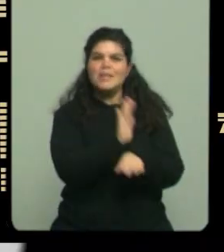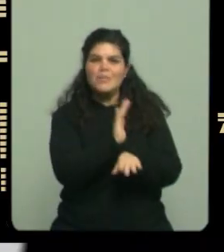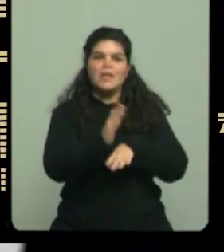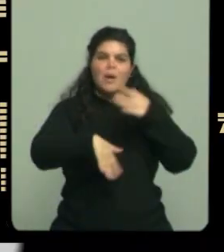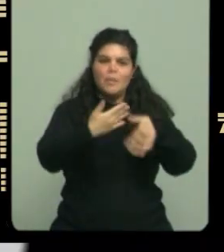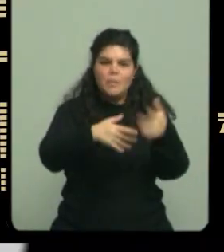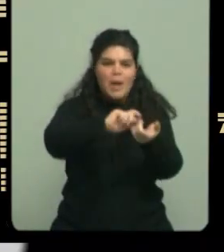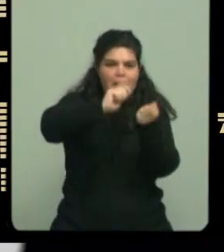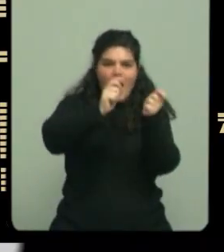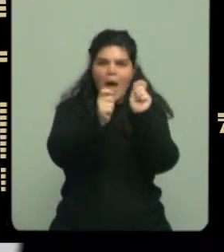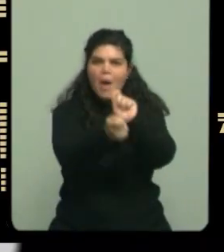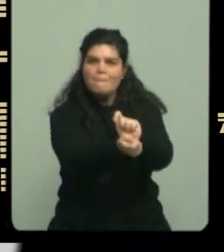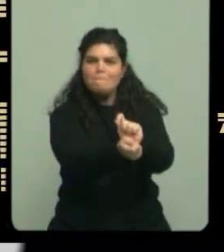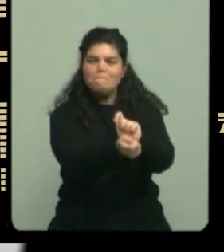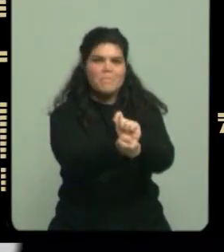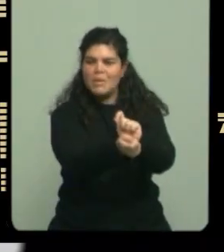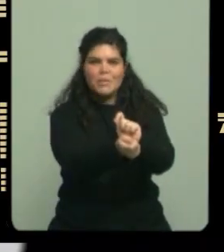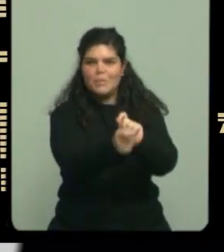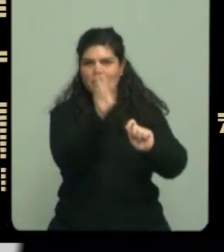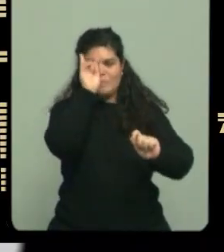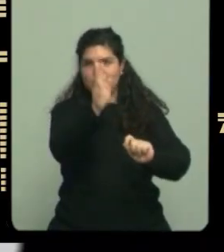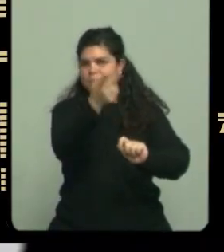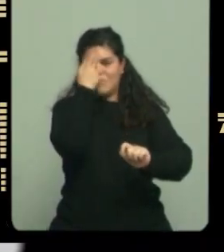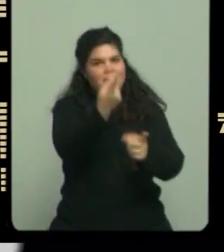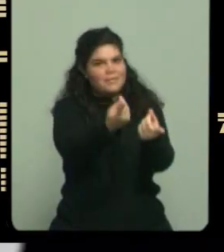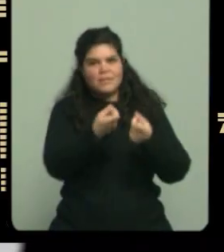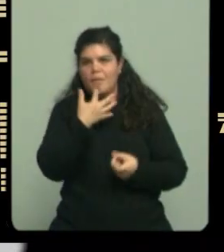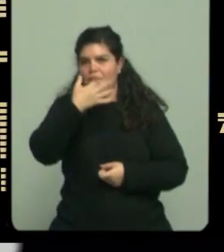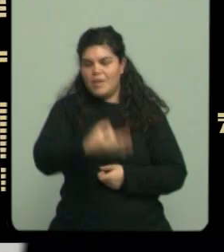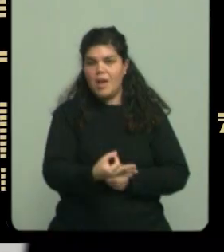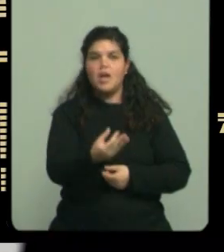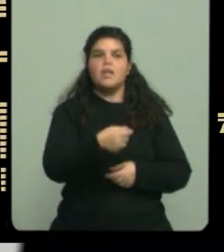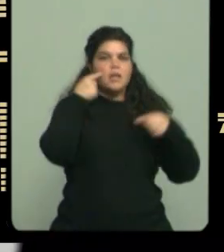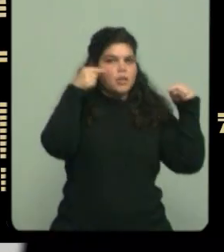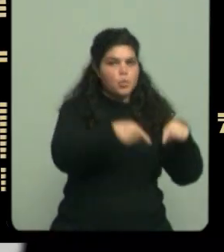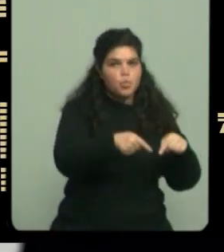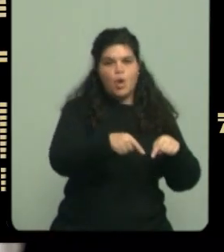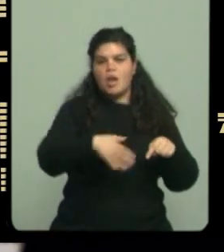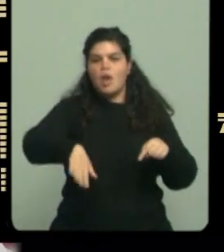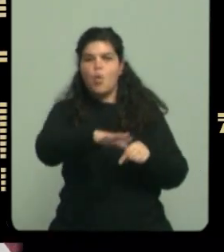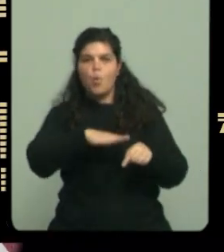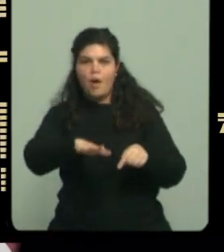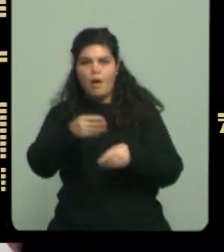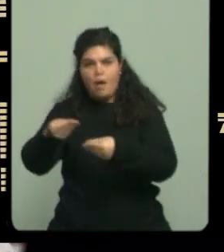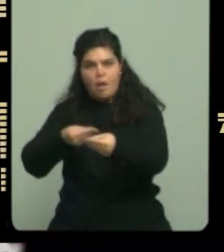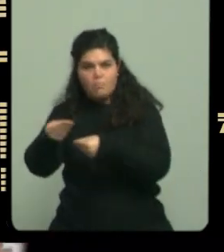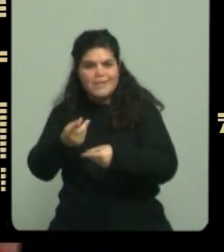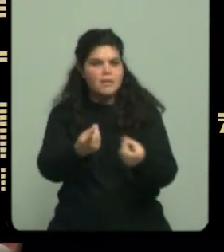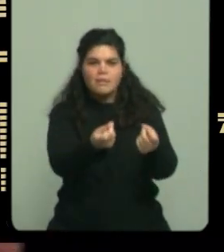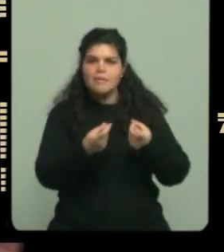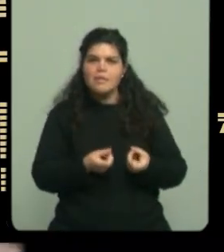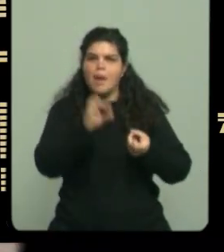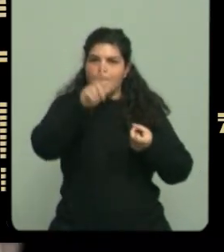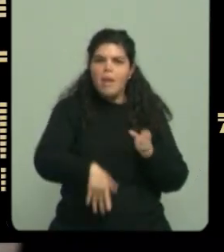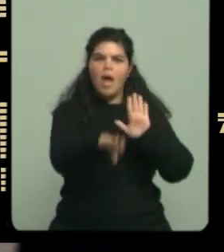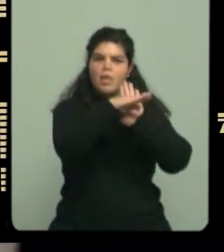o avance que se haya logrado. Las instituciones, organismos y empresas deben aplicar las políticas necesarias